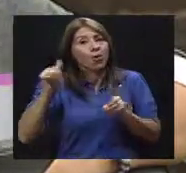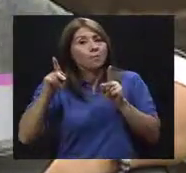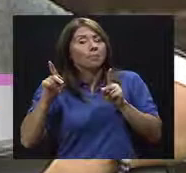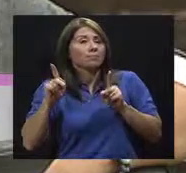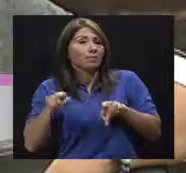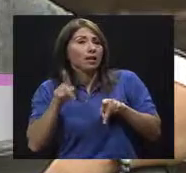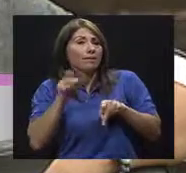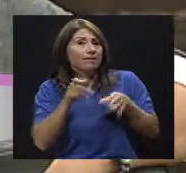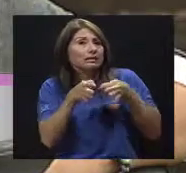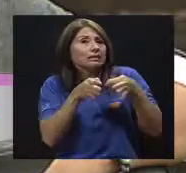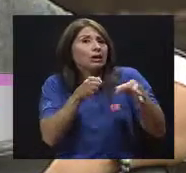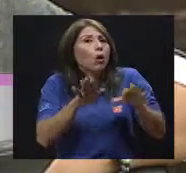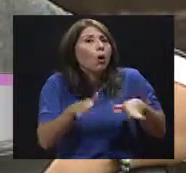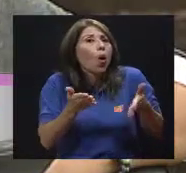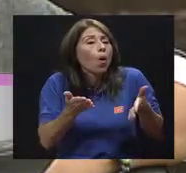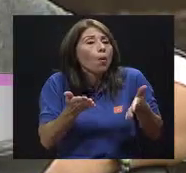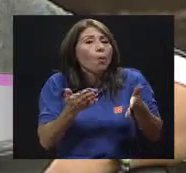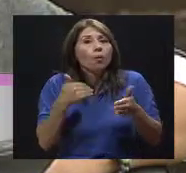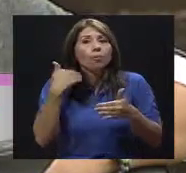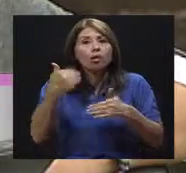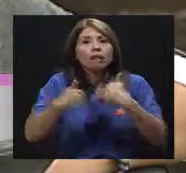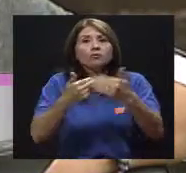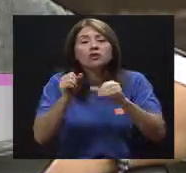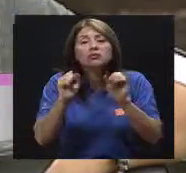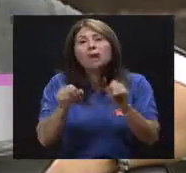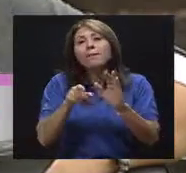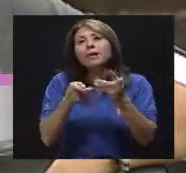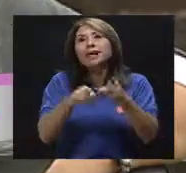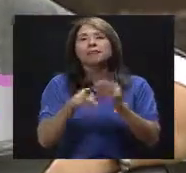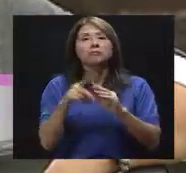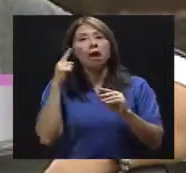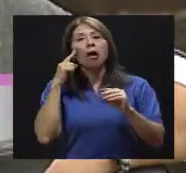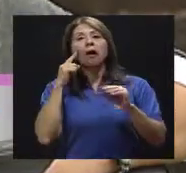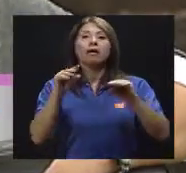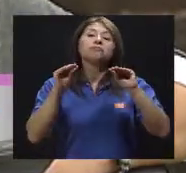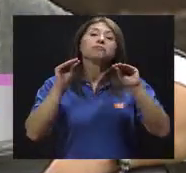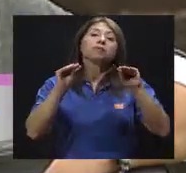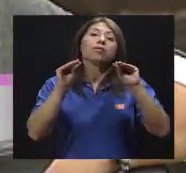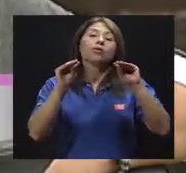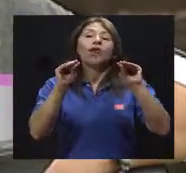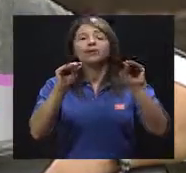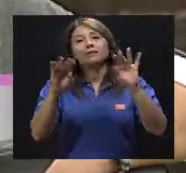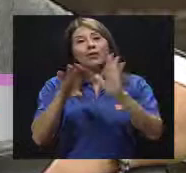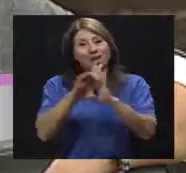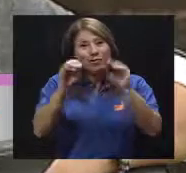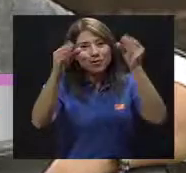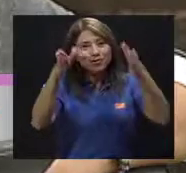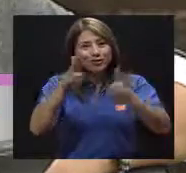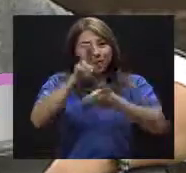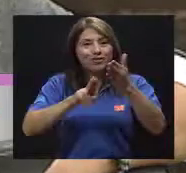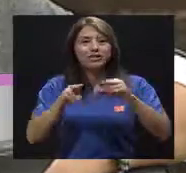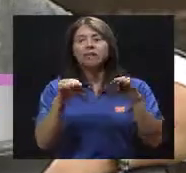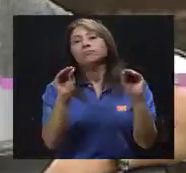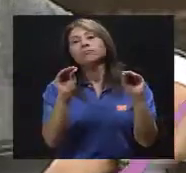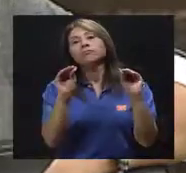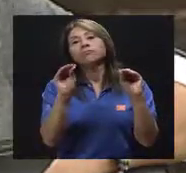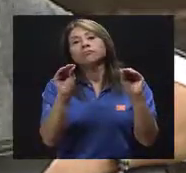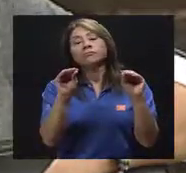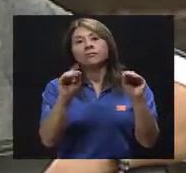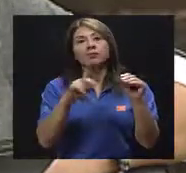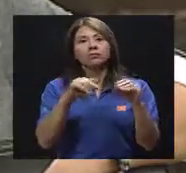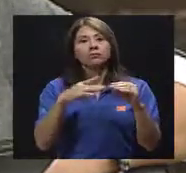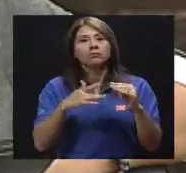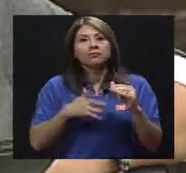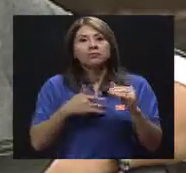utilizar, podría pasar por situaciones incómodas, como por ejemplo que esté dando clases pensando en los profesores de la universidad y que tenga que salir en carrera para el baño porque